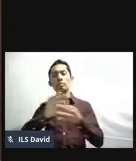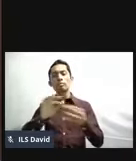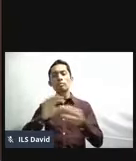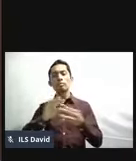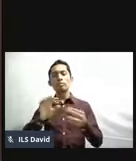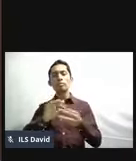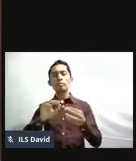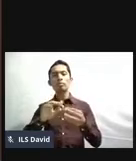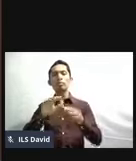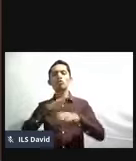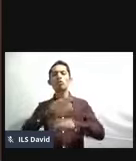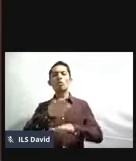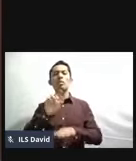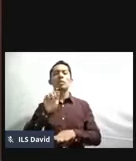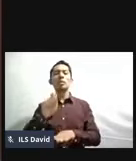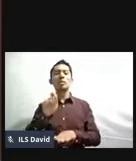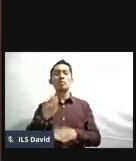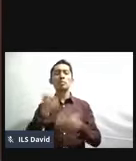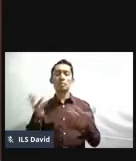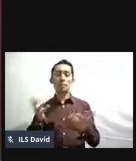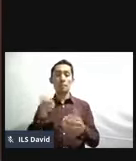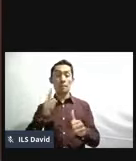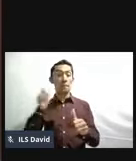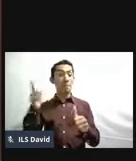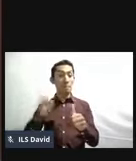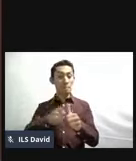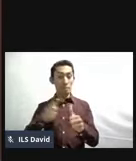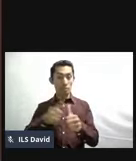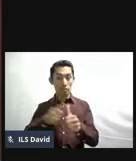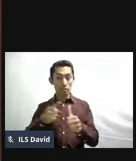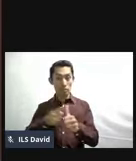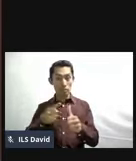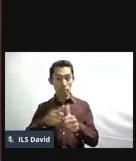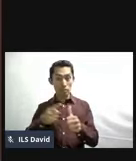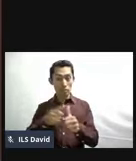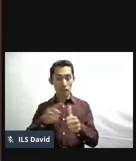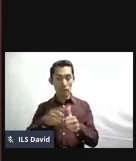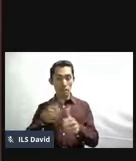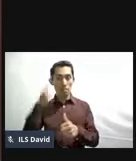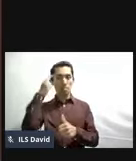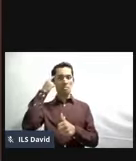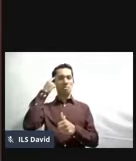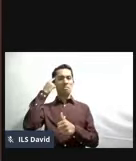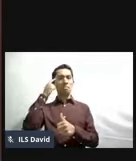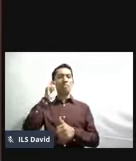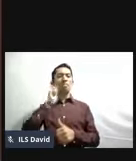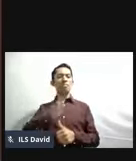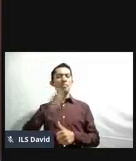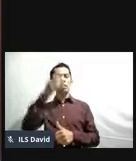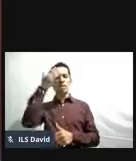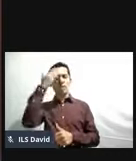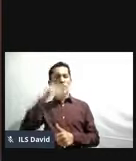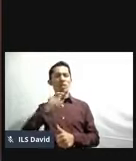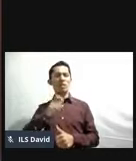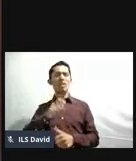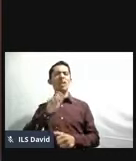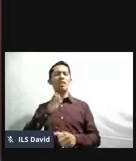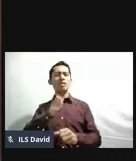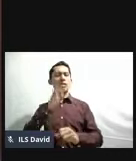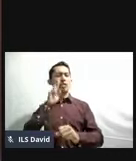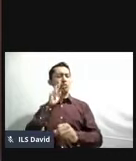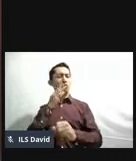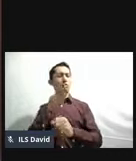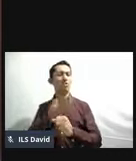primero, y como siempre, identificar qué es la responsabilidad, de qué estamos hablando